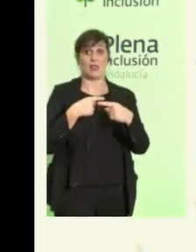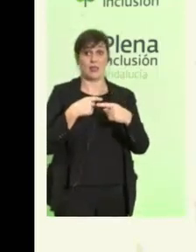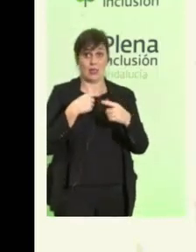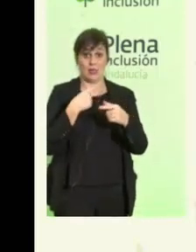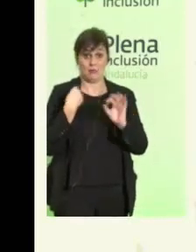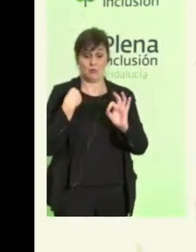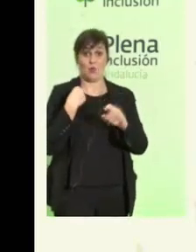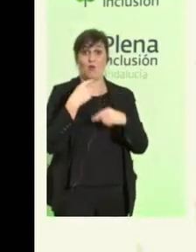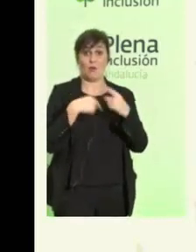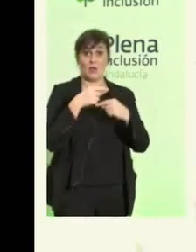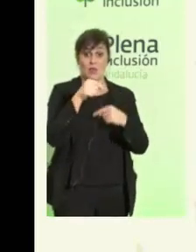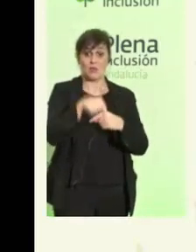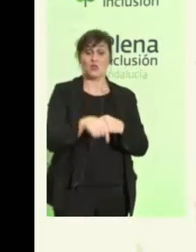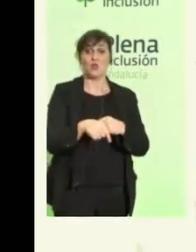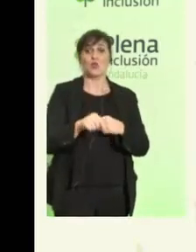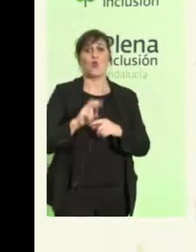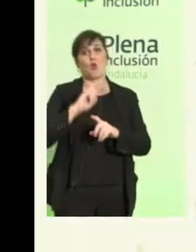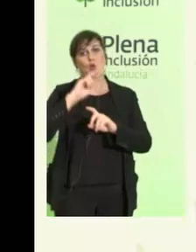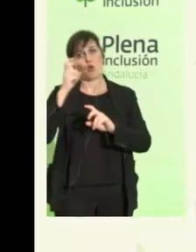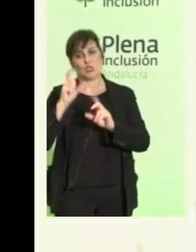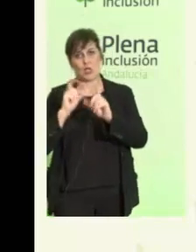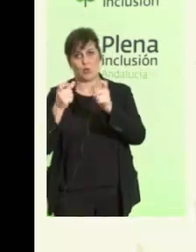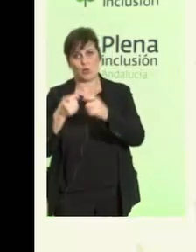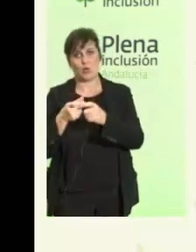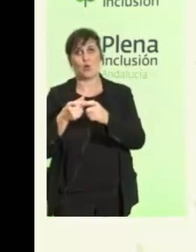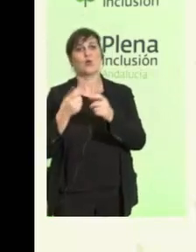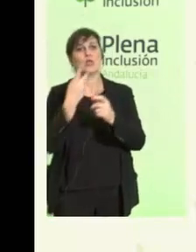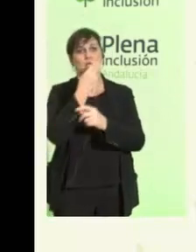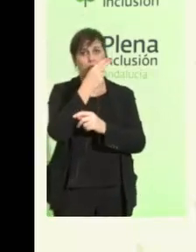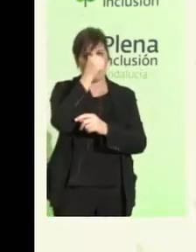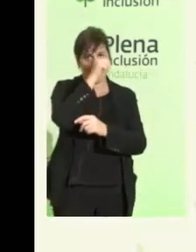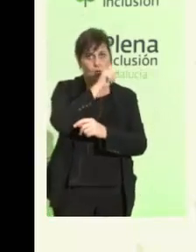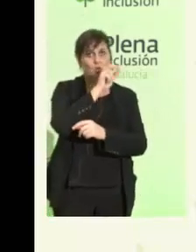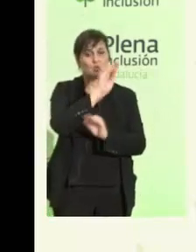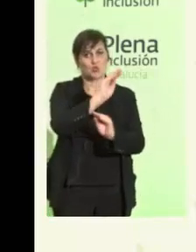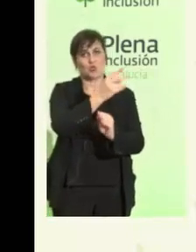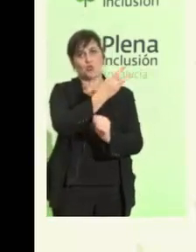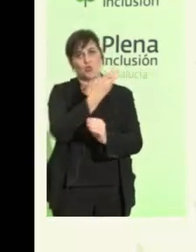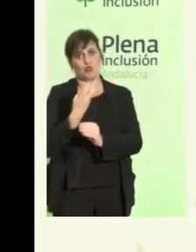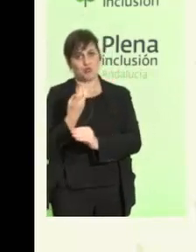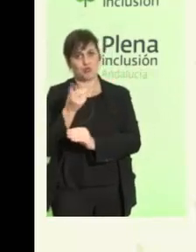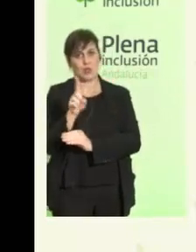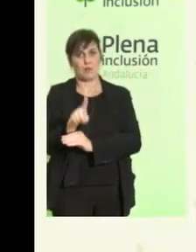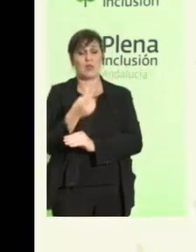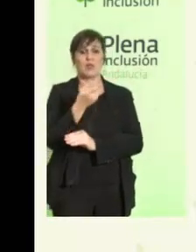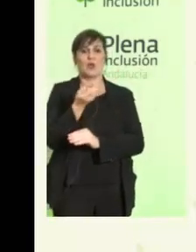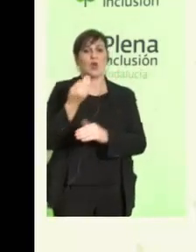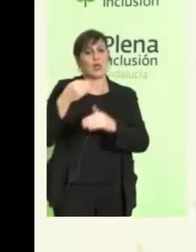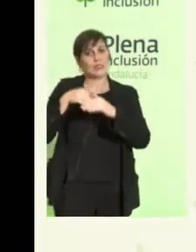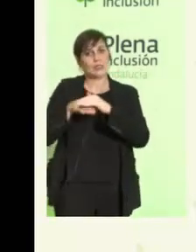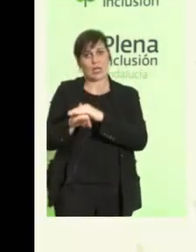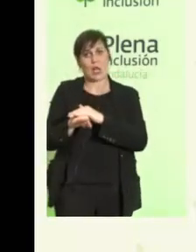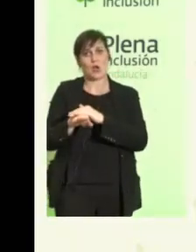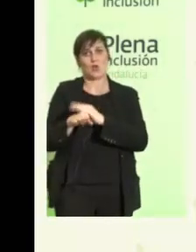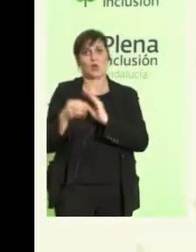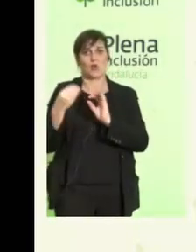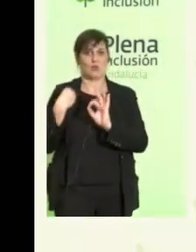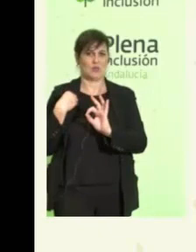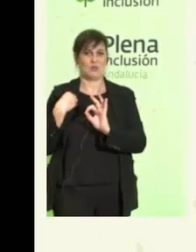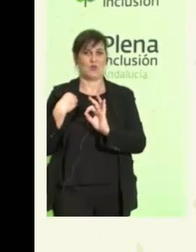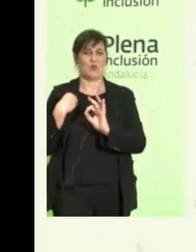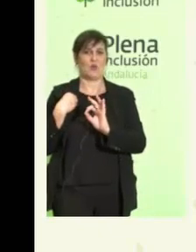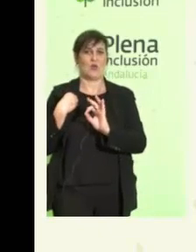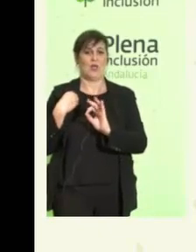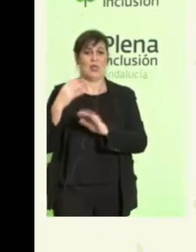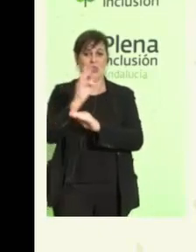familia de Su tuvieron otra reunión y vino su hermano y también y lo enterraron en la parcela de la familia, en